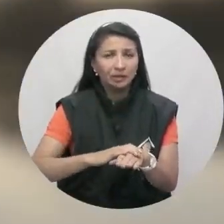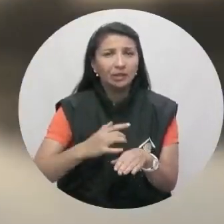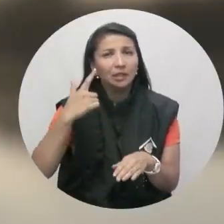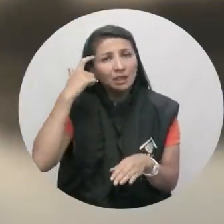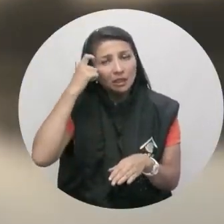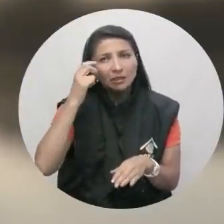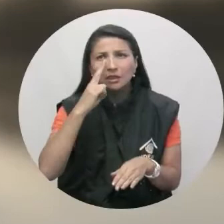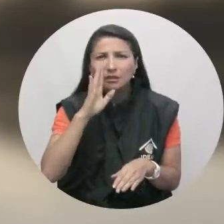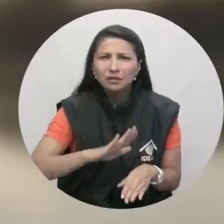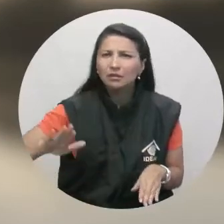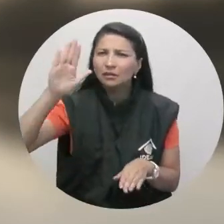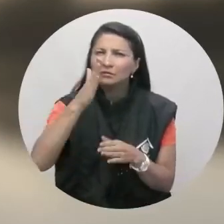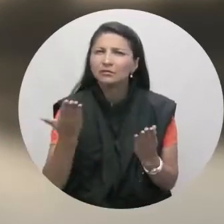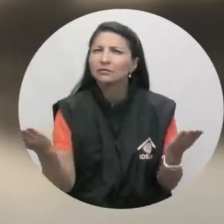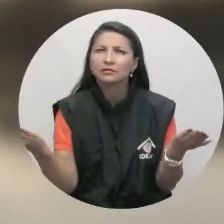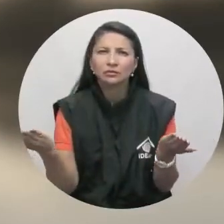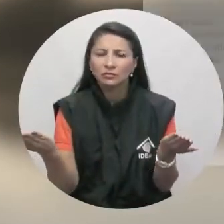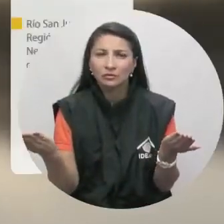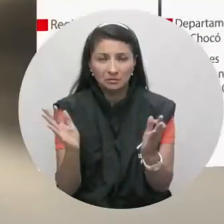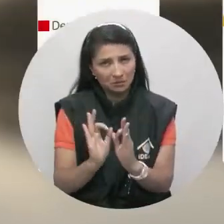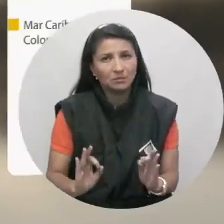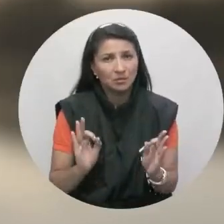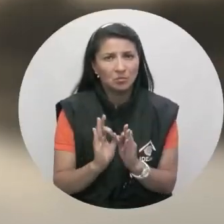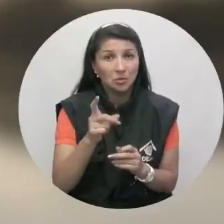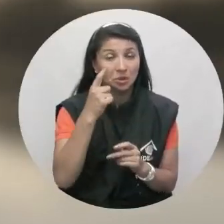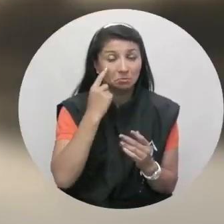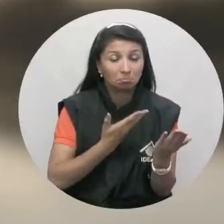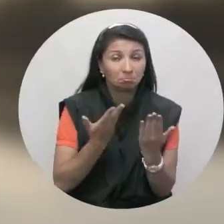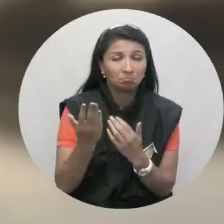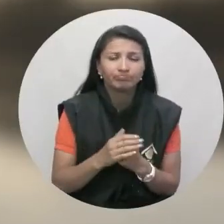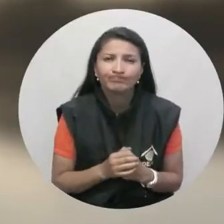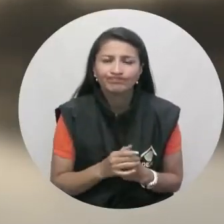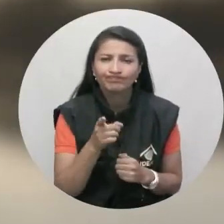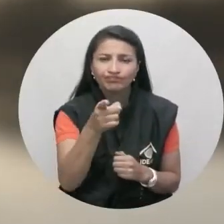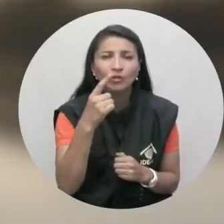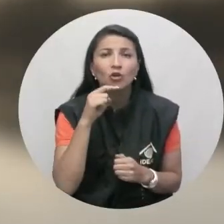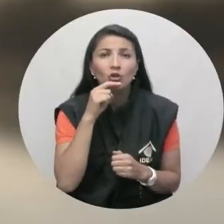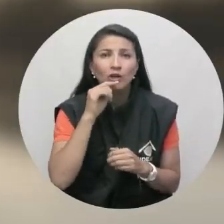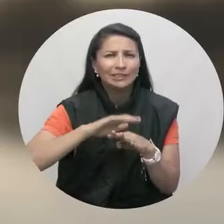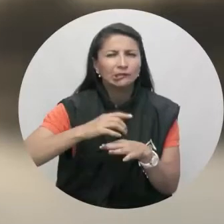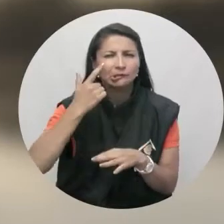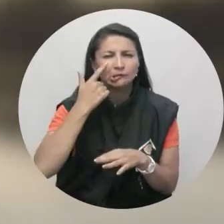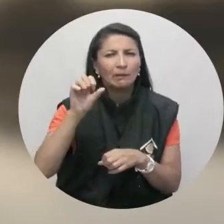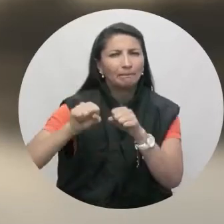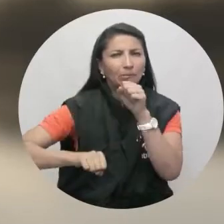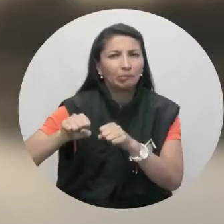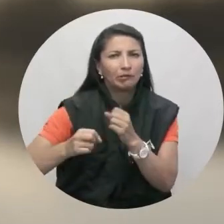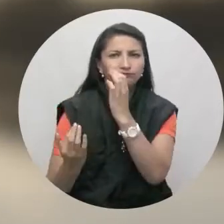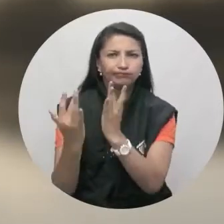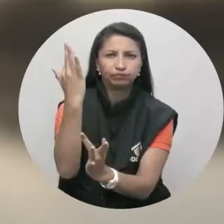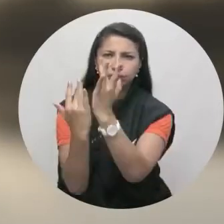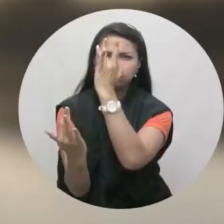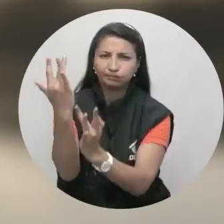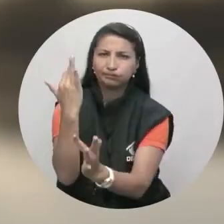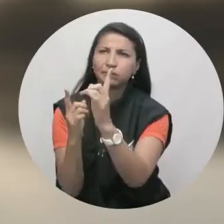Ahora, mucha atención a las principales alertas para hoy a nivel nacional. Alerta roja por alta probabilidad de incendios forestales en